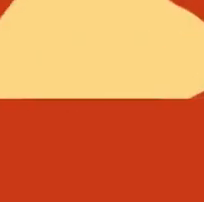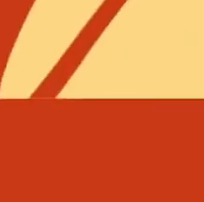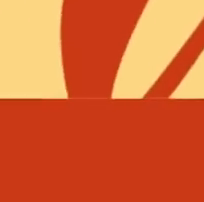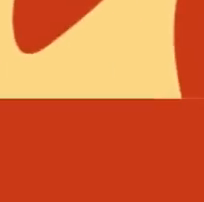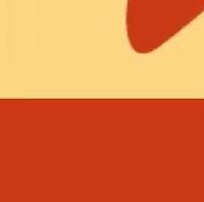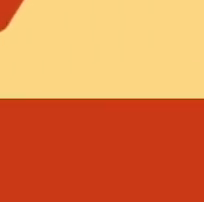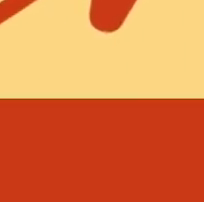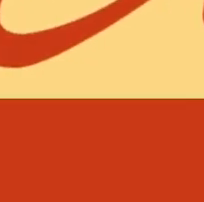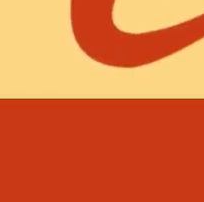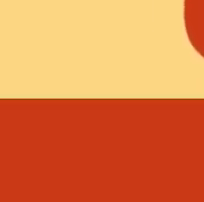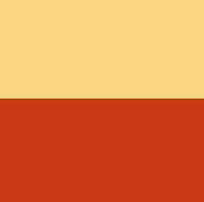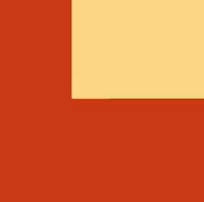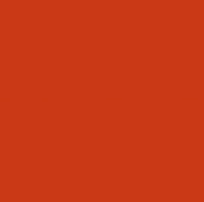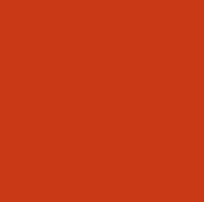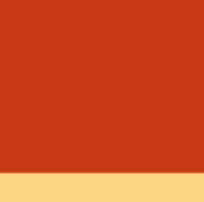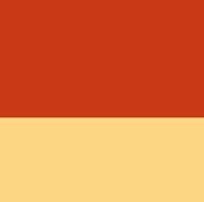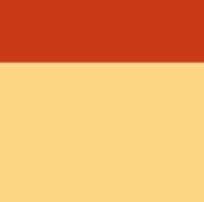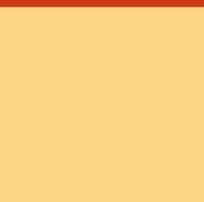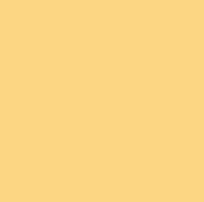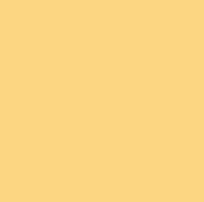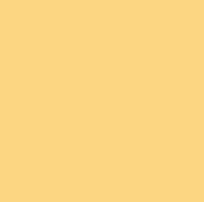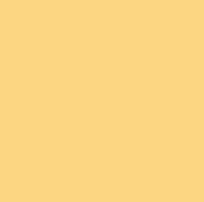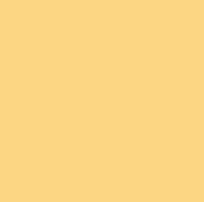ah 2